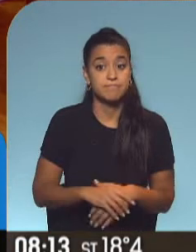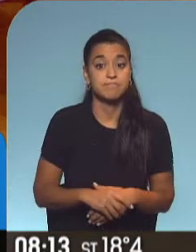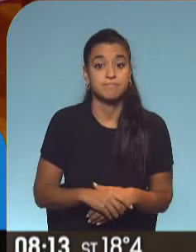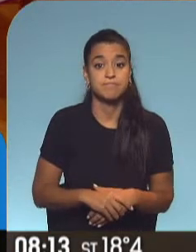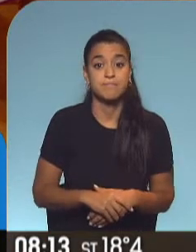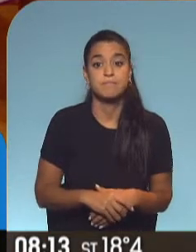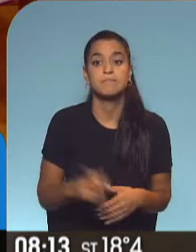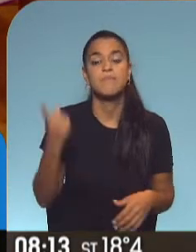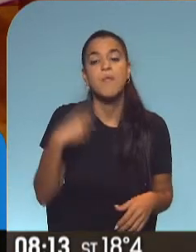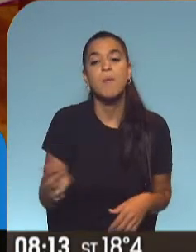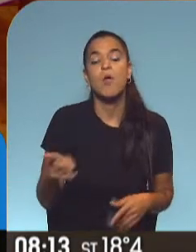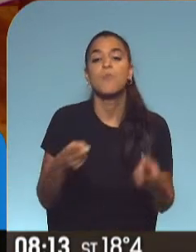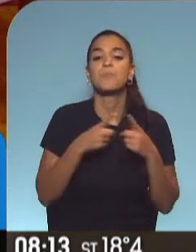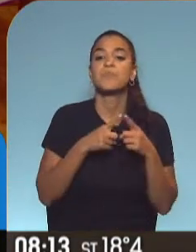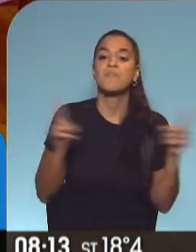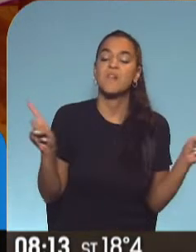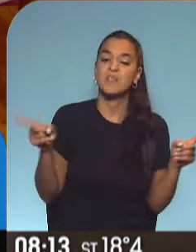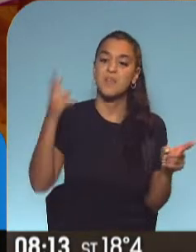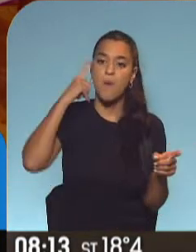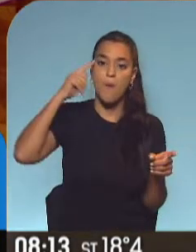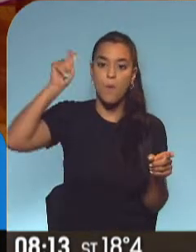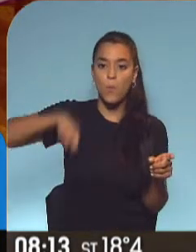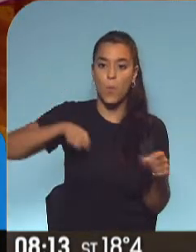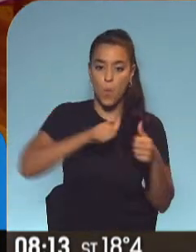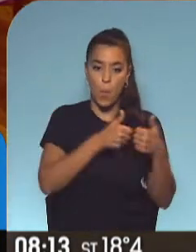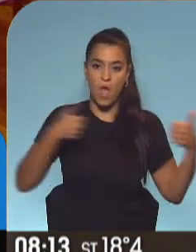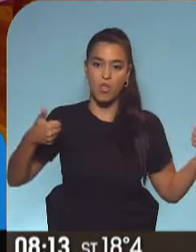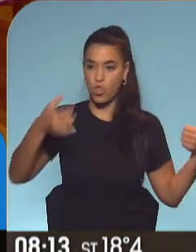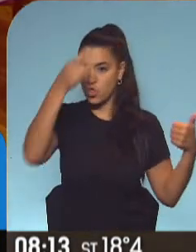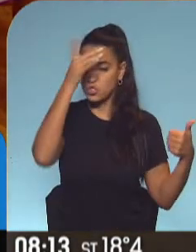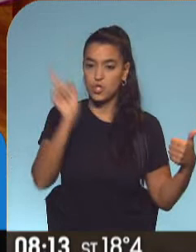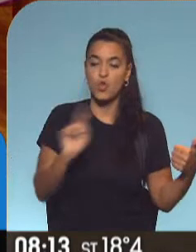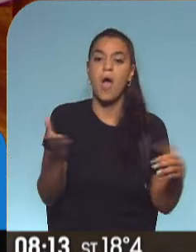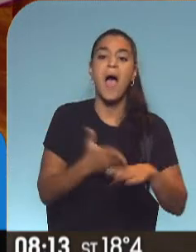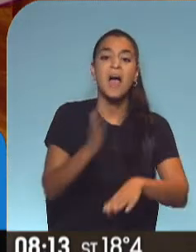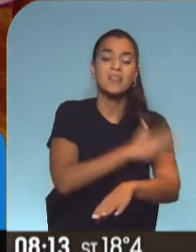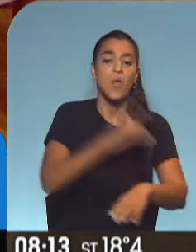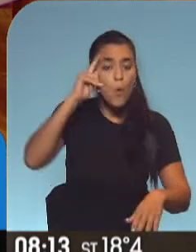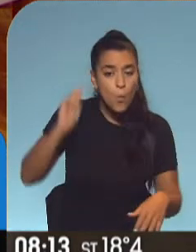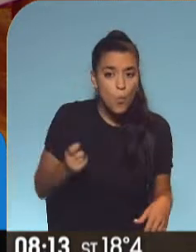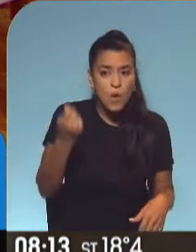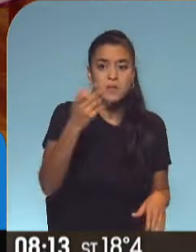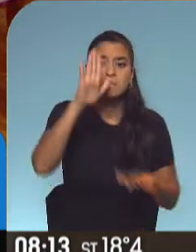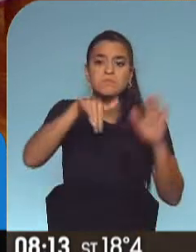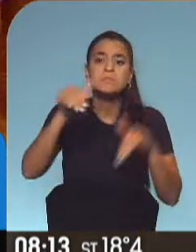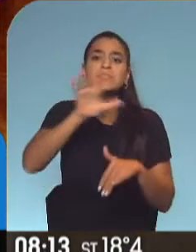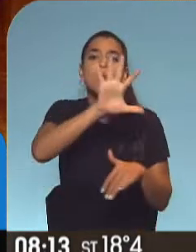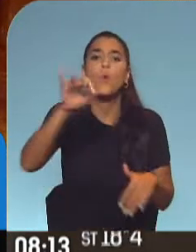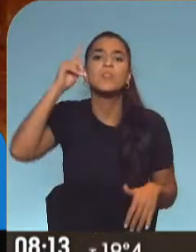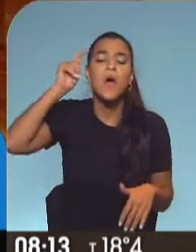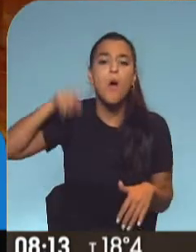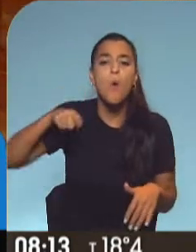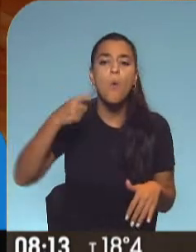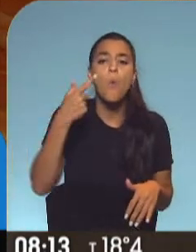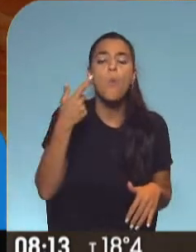Entonces, ¿pero qué pasa? Pero a diferencia en el jurado, no es que pensamos que están los 12. Antes de un juicio se llaman a casi 50 jurados para hacerles